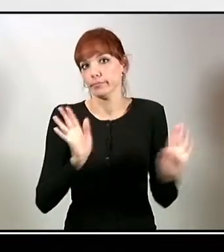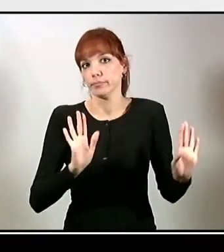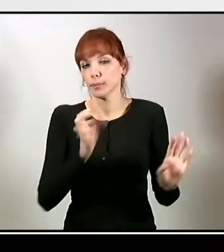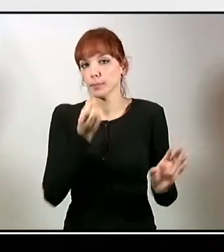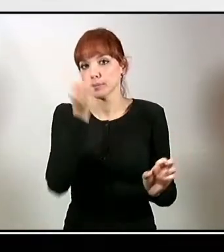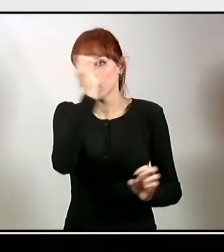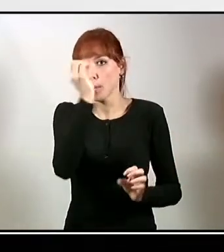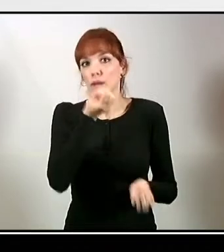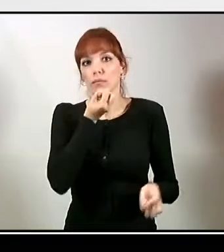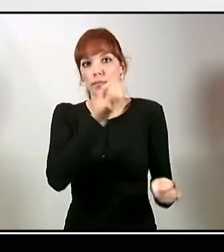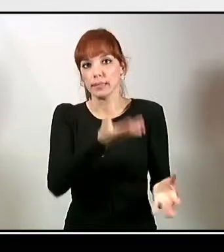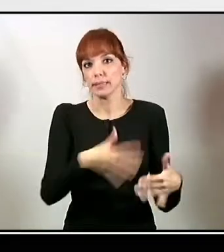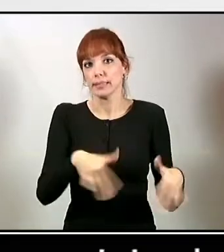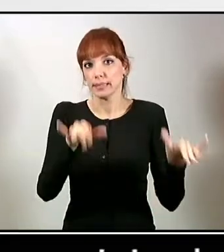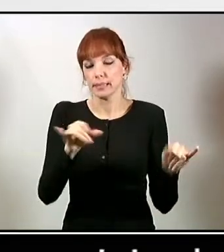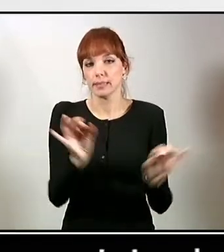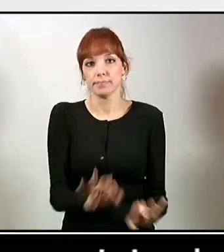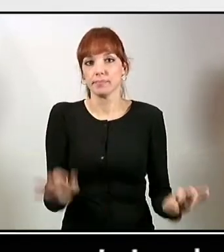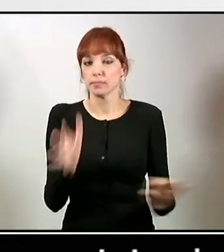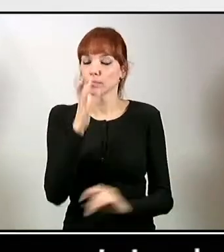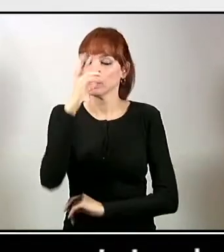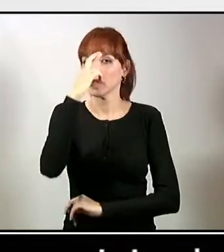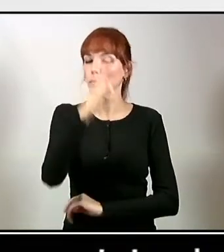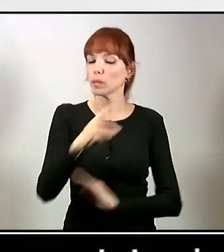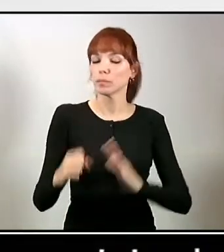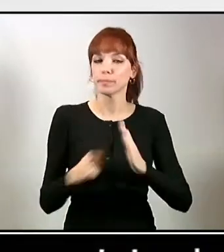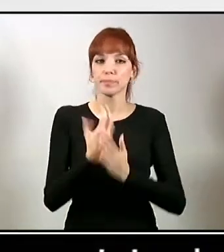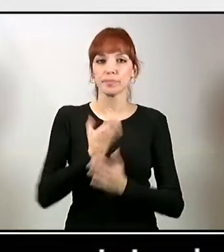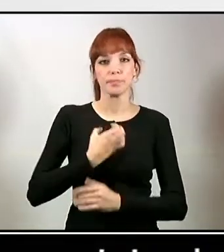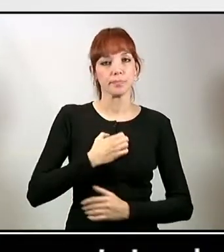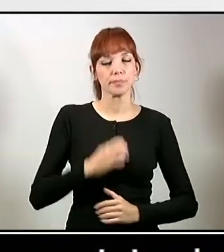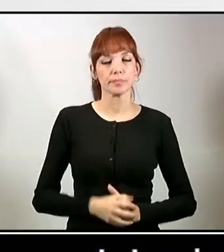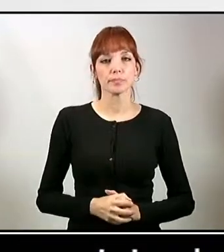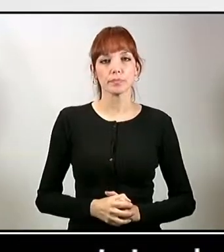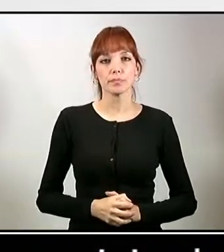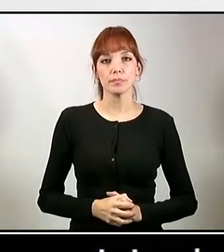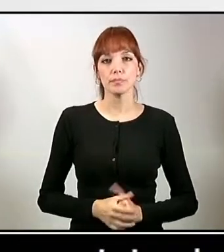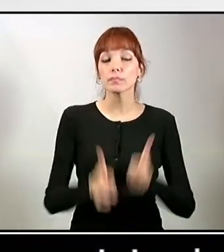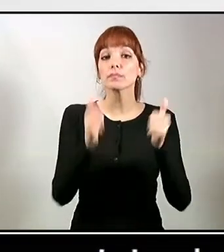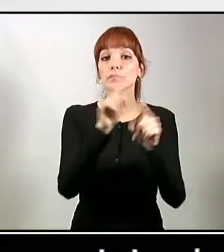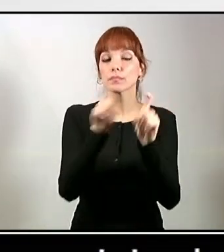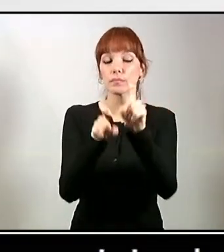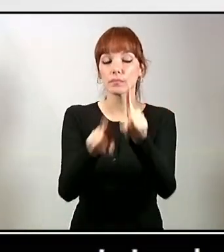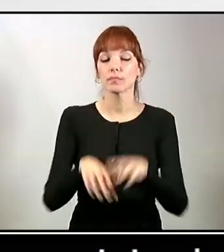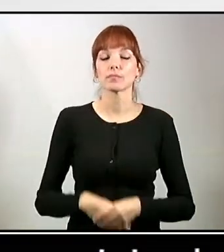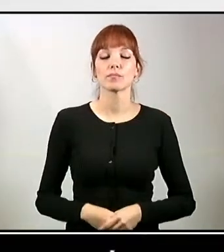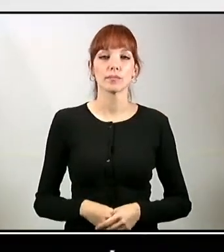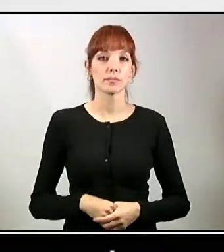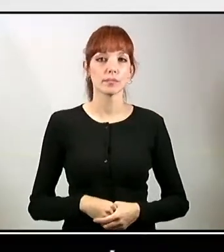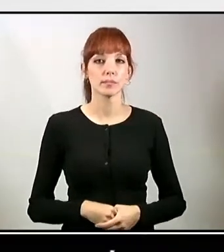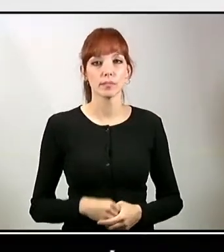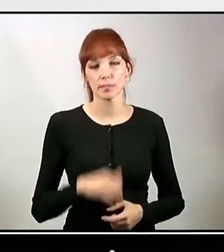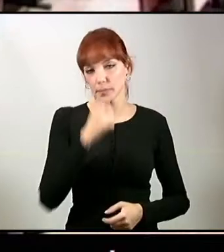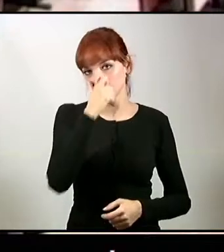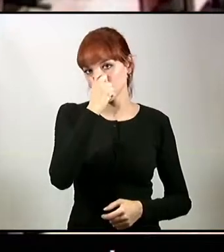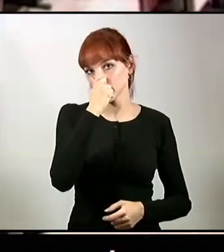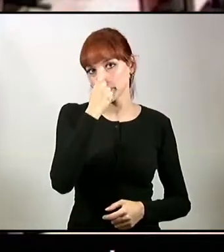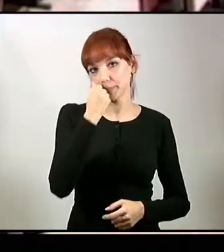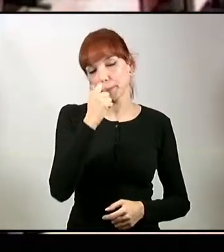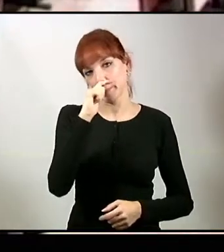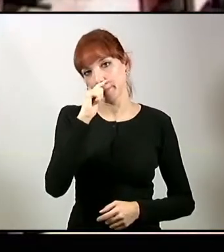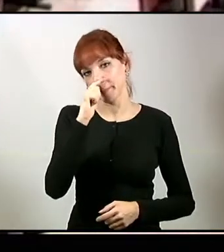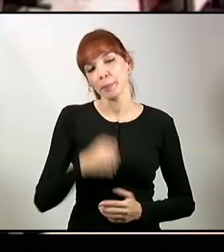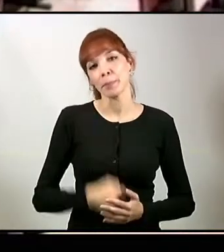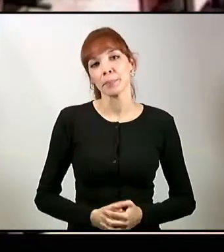nos vamos a pronunciar precisamente por el respeto que nos merecen nuestros ayuntamientos. ¿Más preguntas? Sí, yo quería preguntarle por